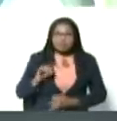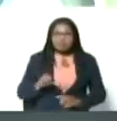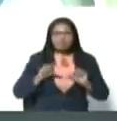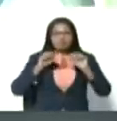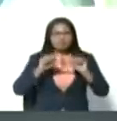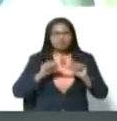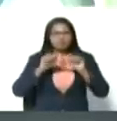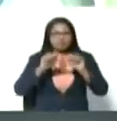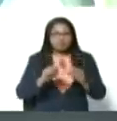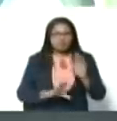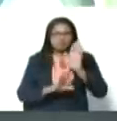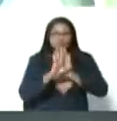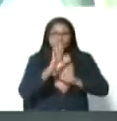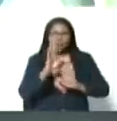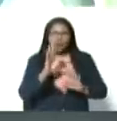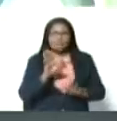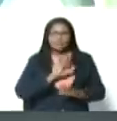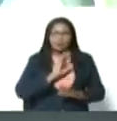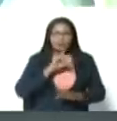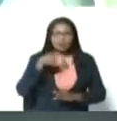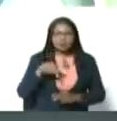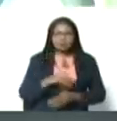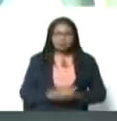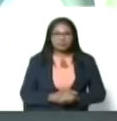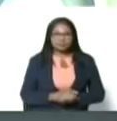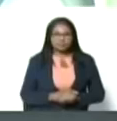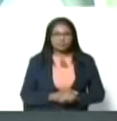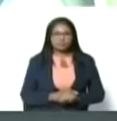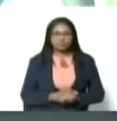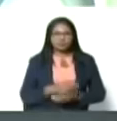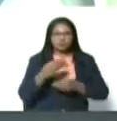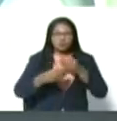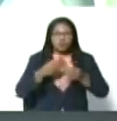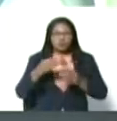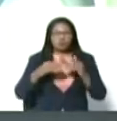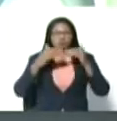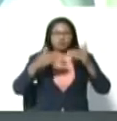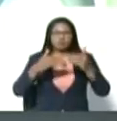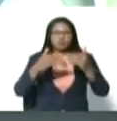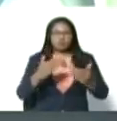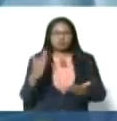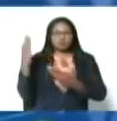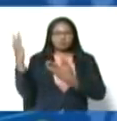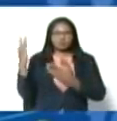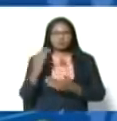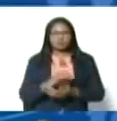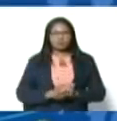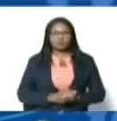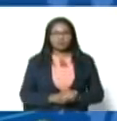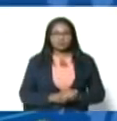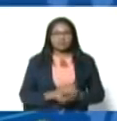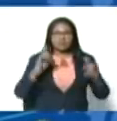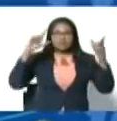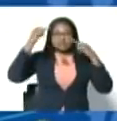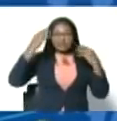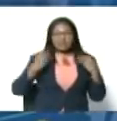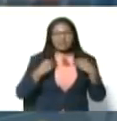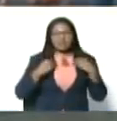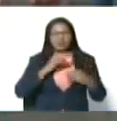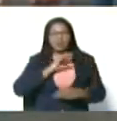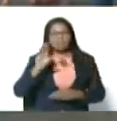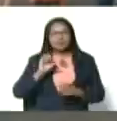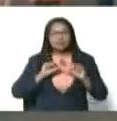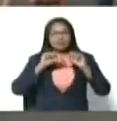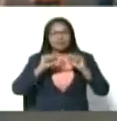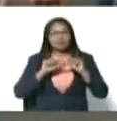en la industria naviera de Venezuela como vamos a avanzar. Adelante, Dian. Chávez vive, la patria